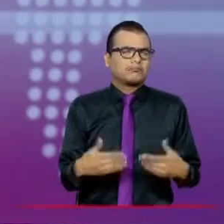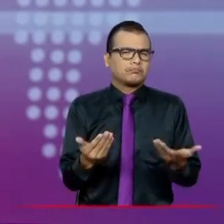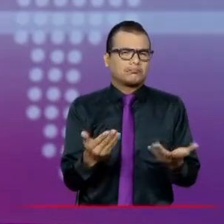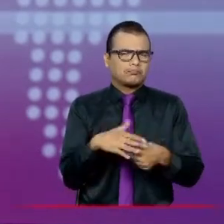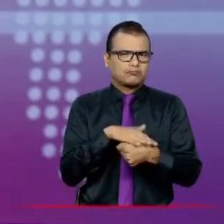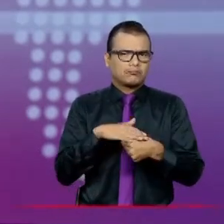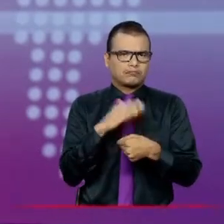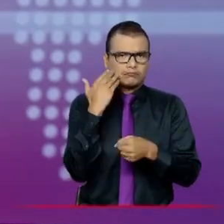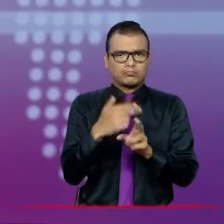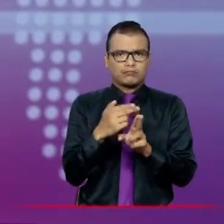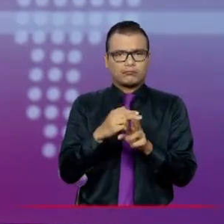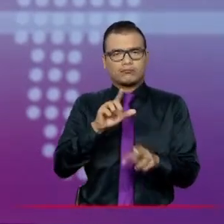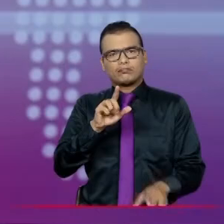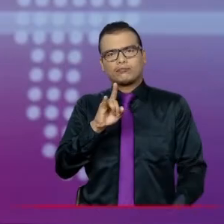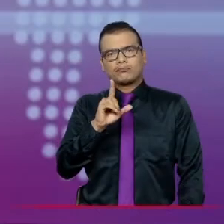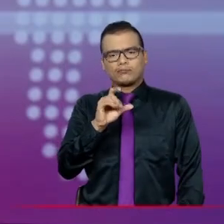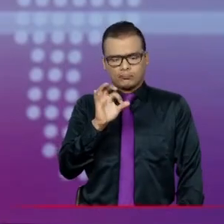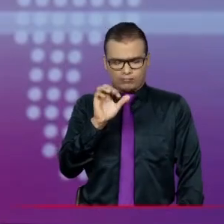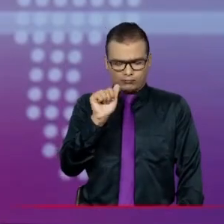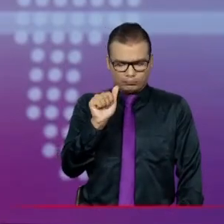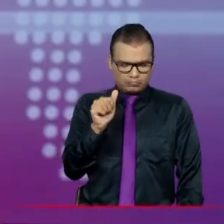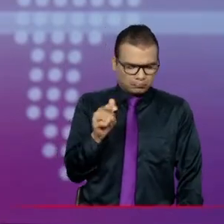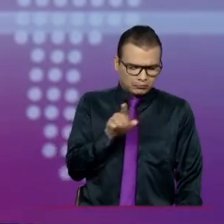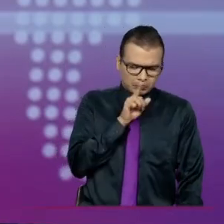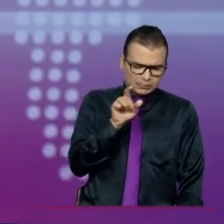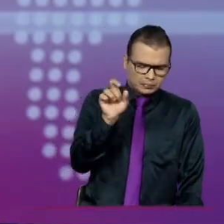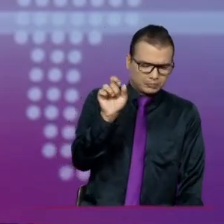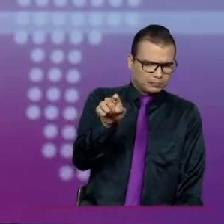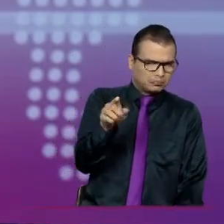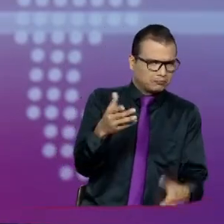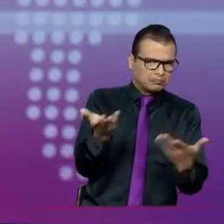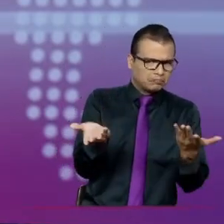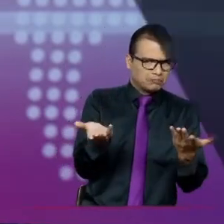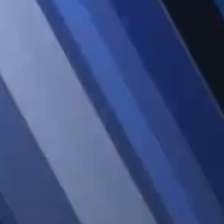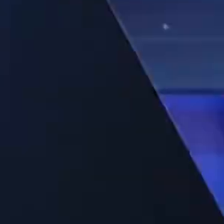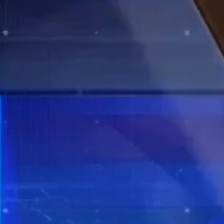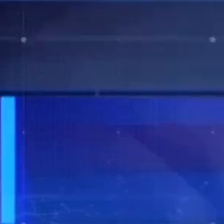buenas tardes. Ahora la saludamos a usted. ¿Qué denuncias hay hasta el momento?